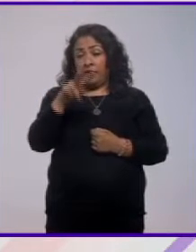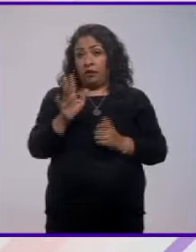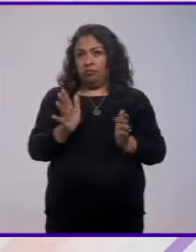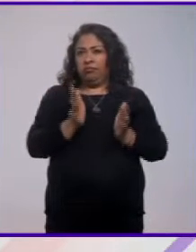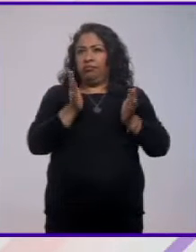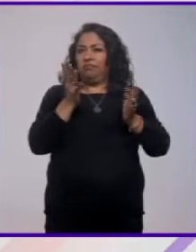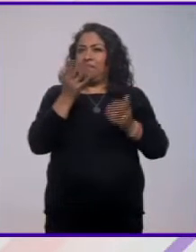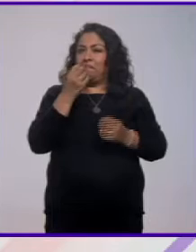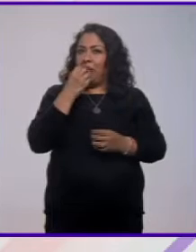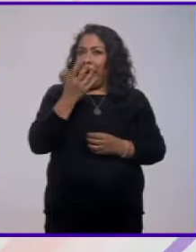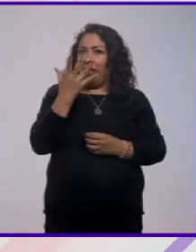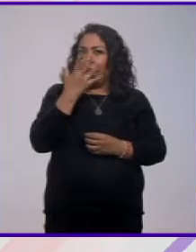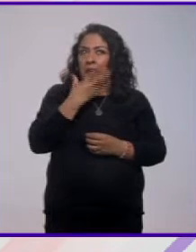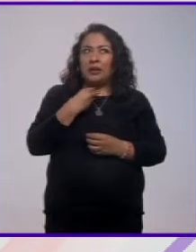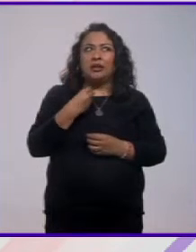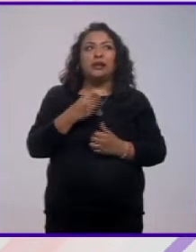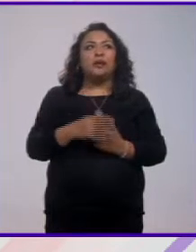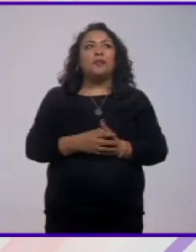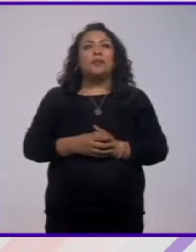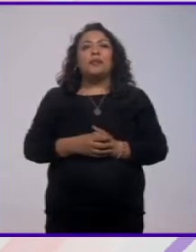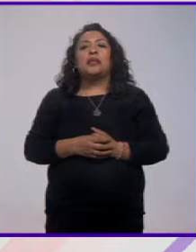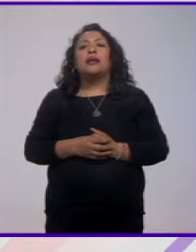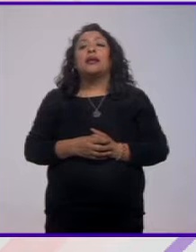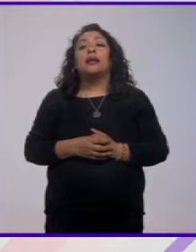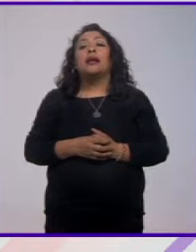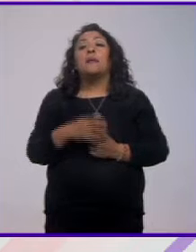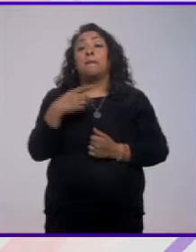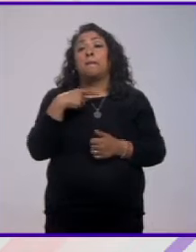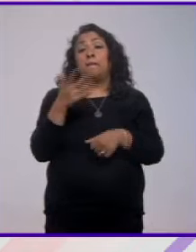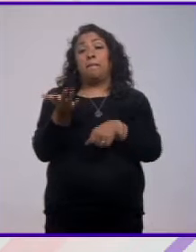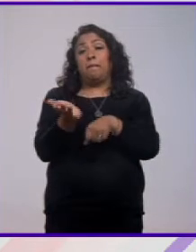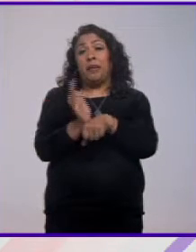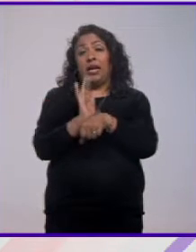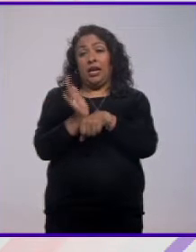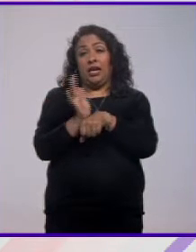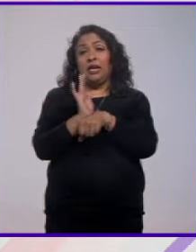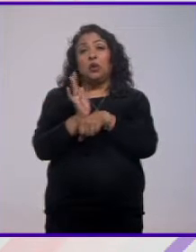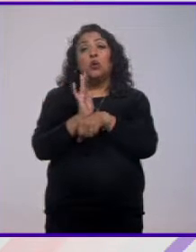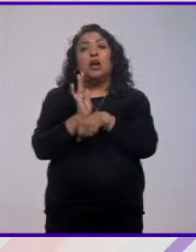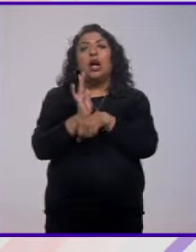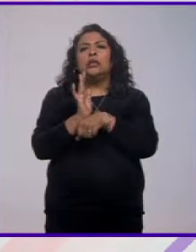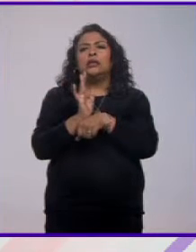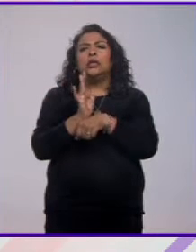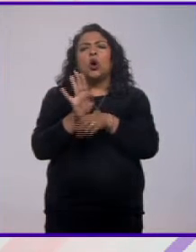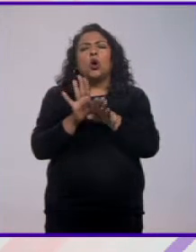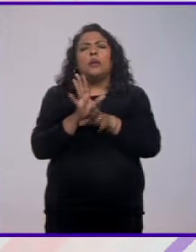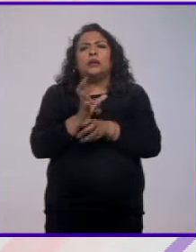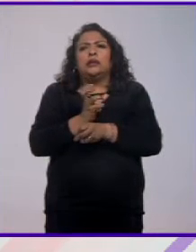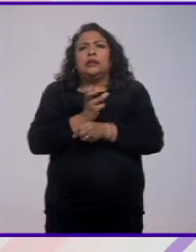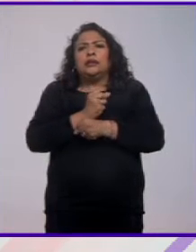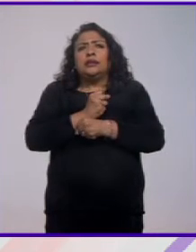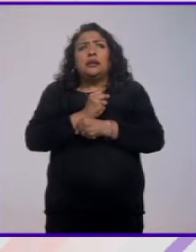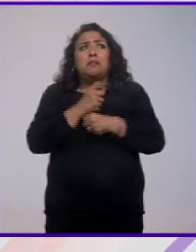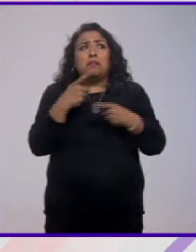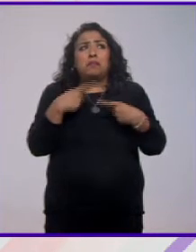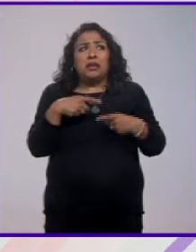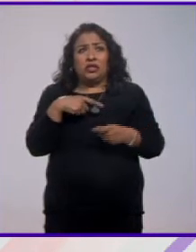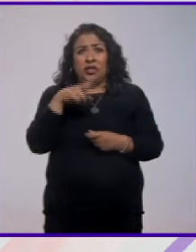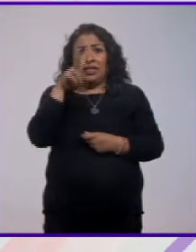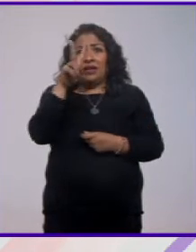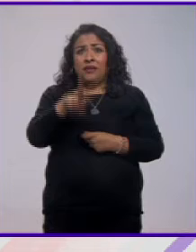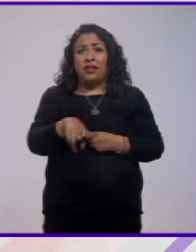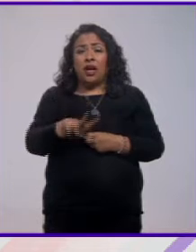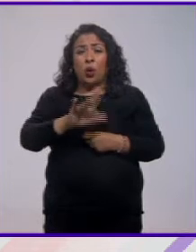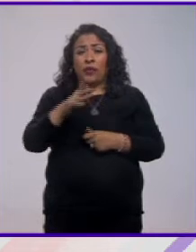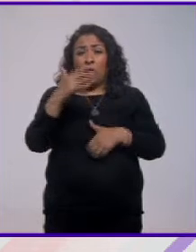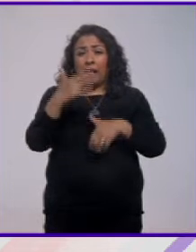muy maravilloso permanentemente es que es una película que es muy entrañable y la gente realmente